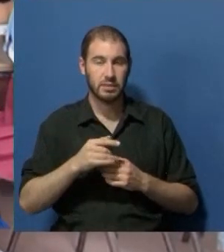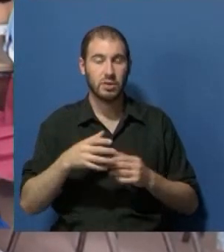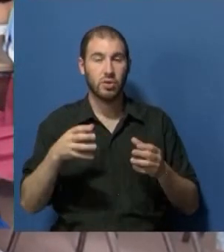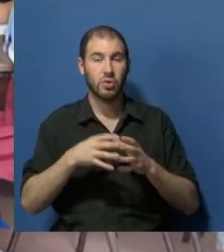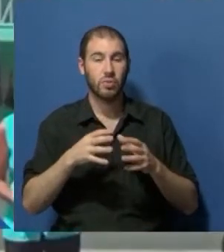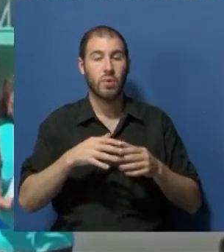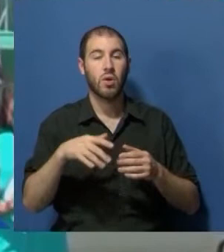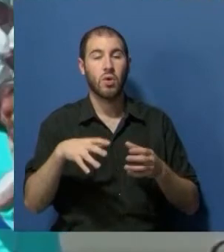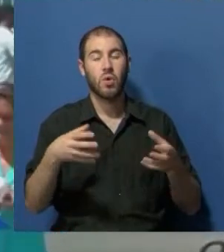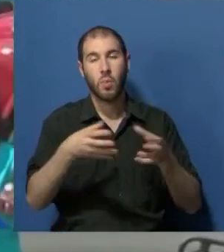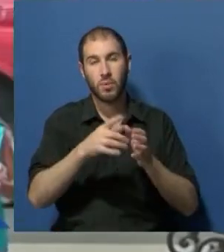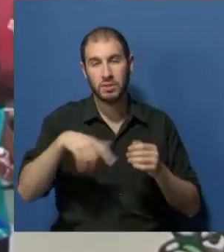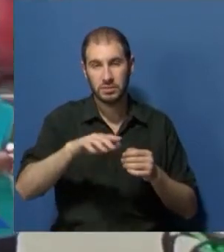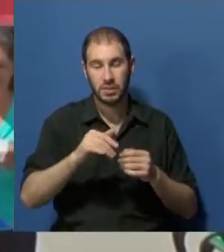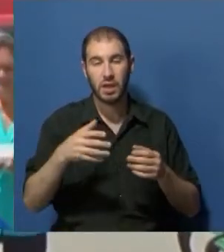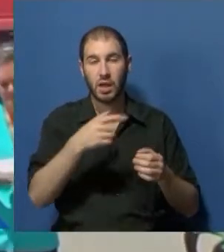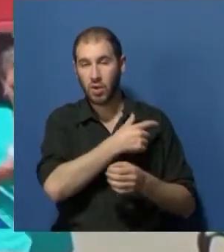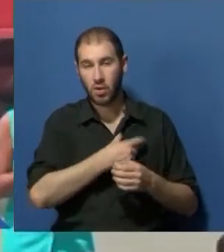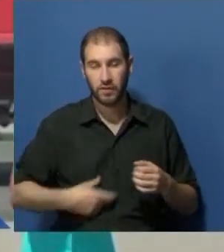Partido Comunista y del gobierno